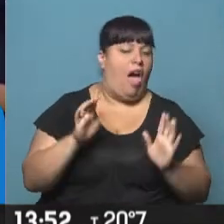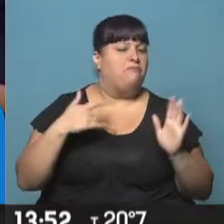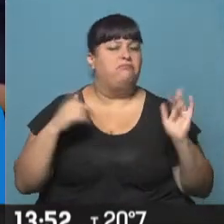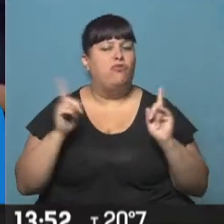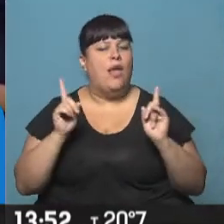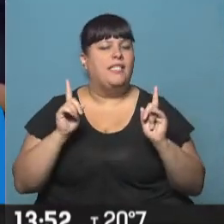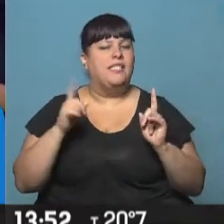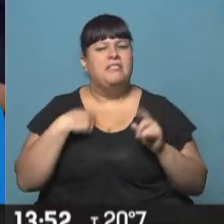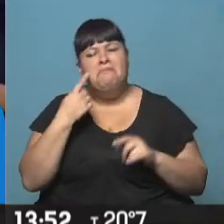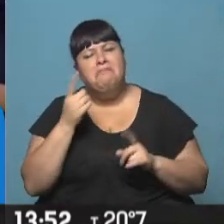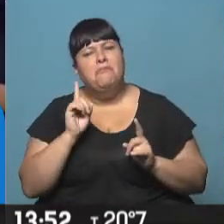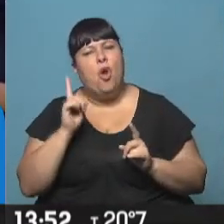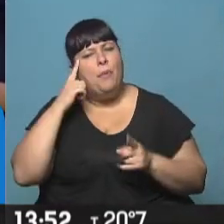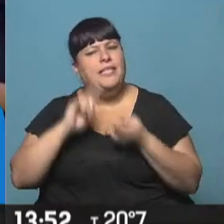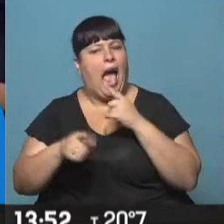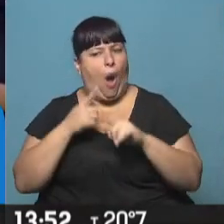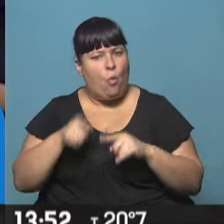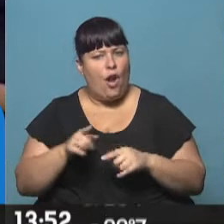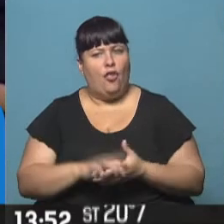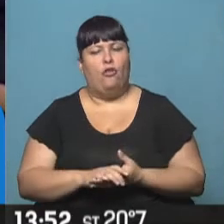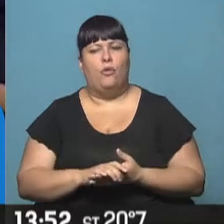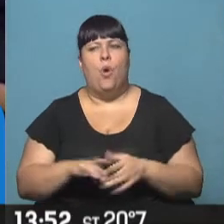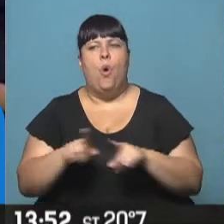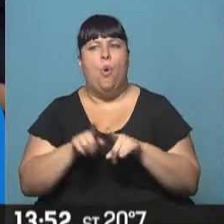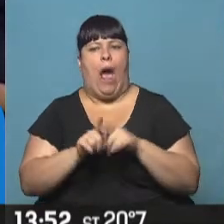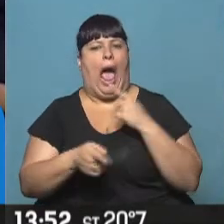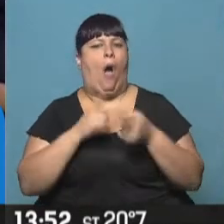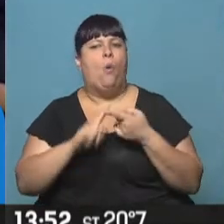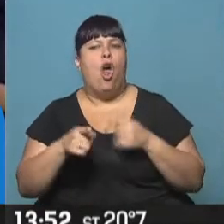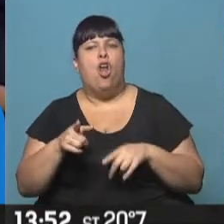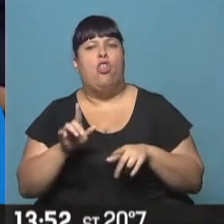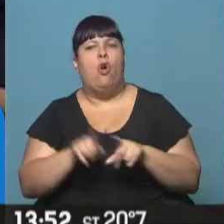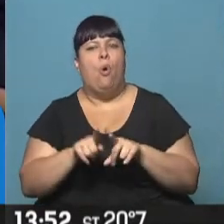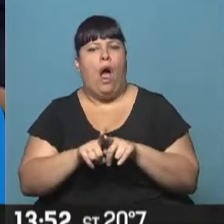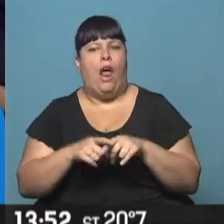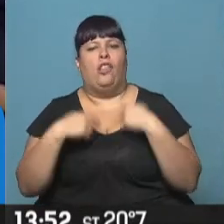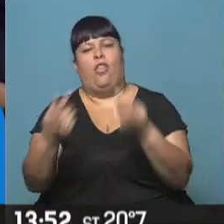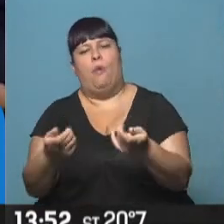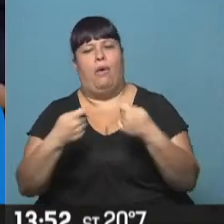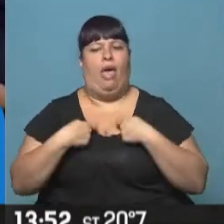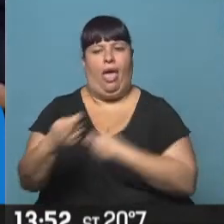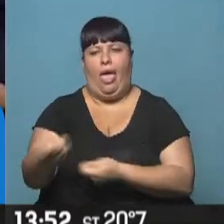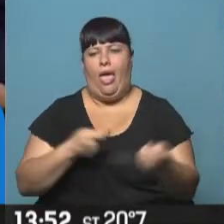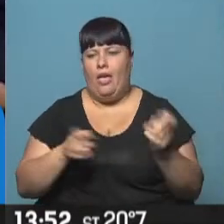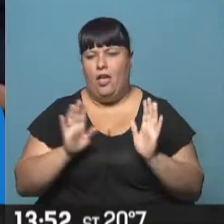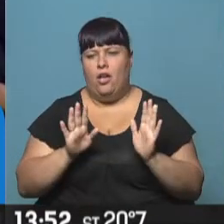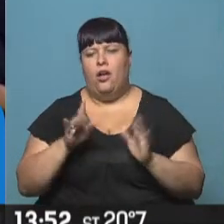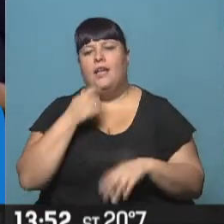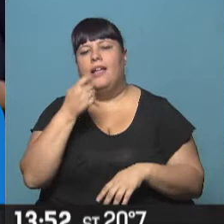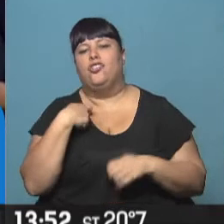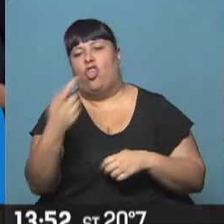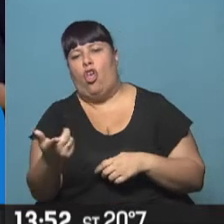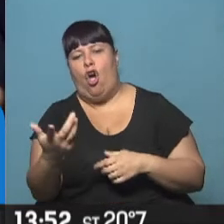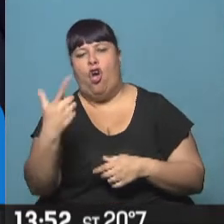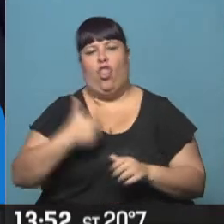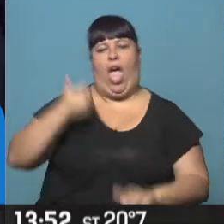no vimos este acuerdo como un acuerdo en el cual era un toma y daca, en el cual uno cedía